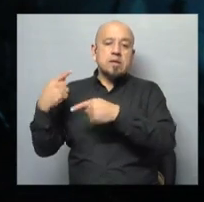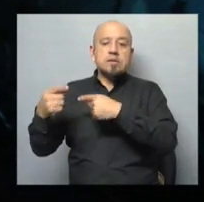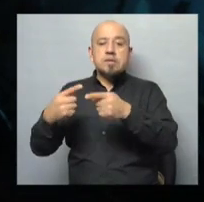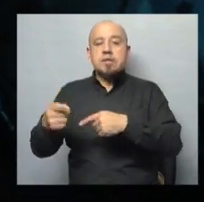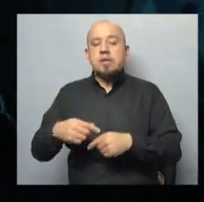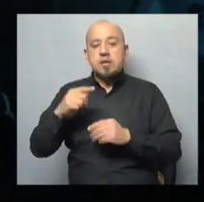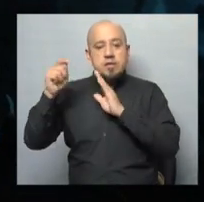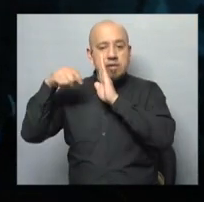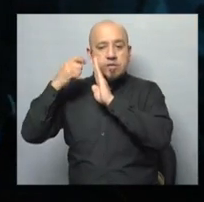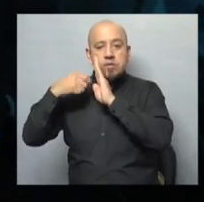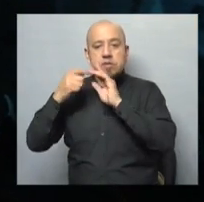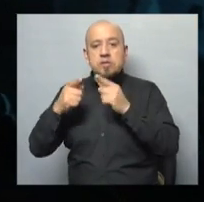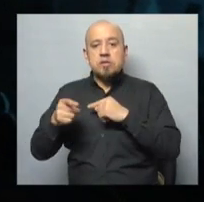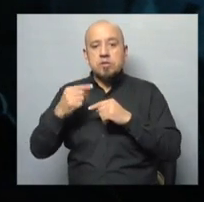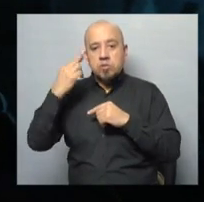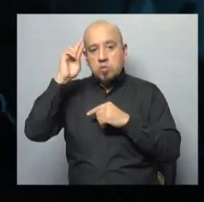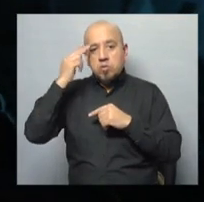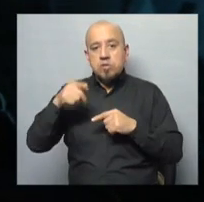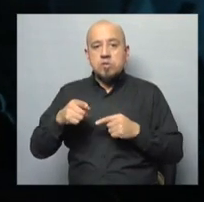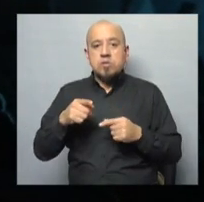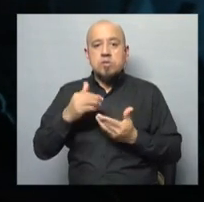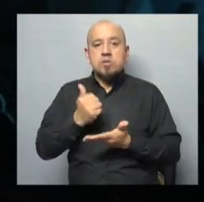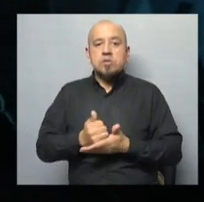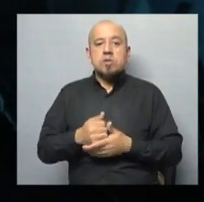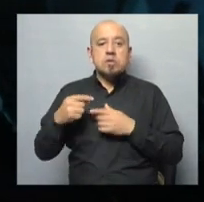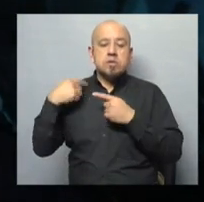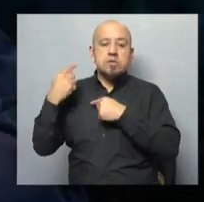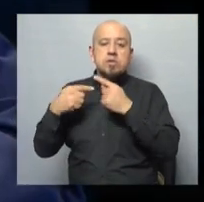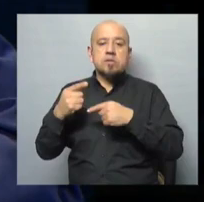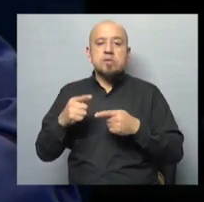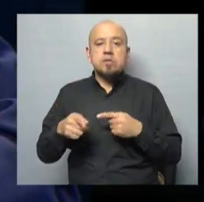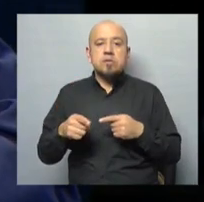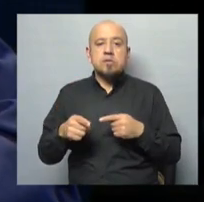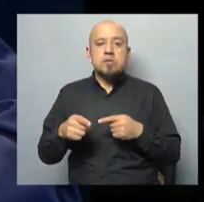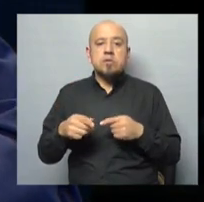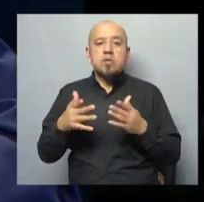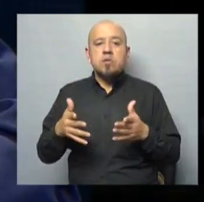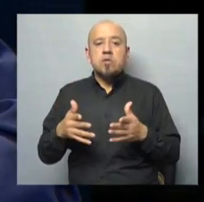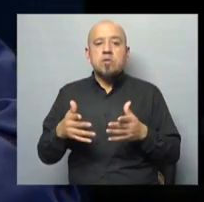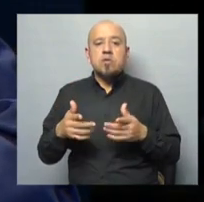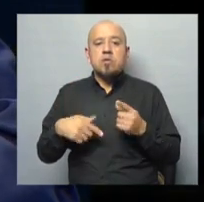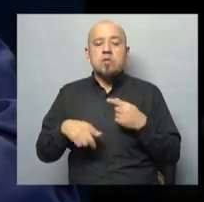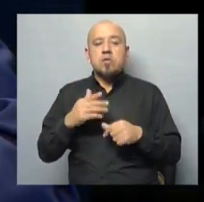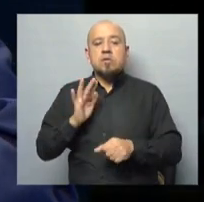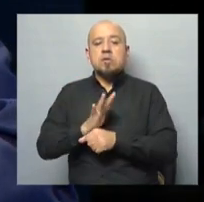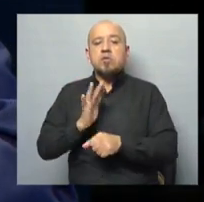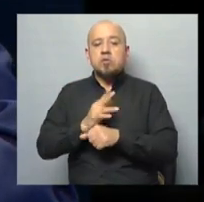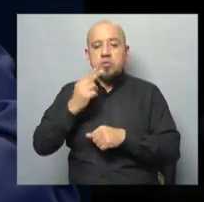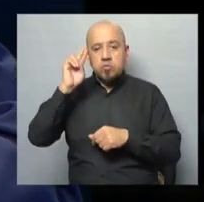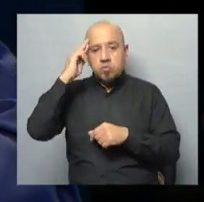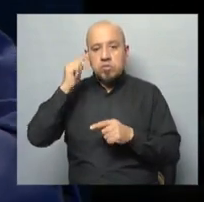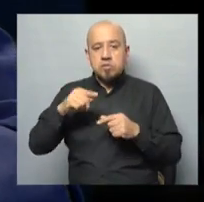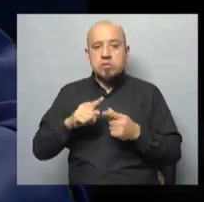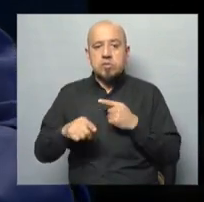del cine y de uruguay o participando en series y en cine no no acerca más al actor uruguayo a la gente